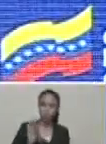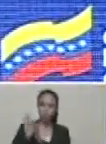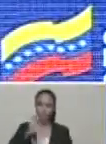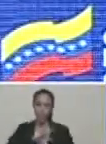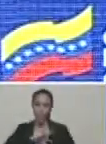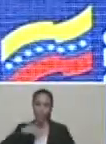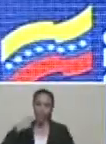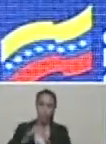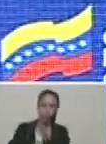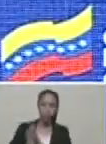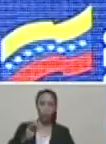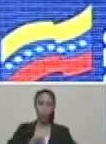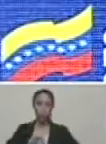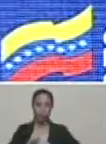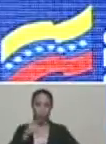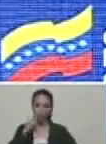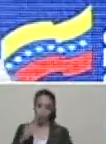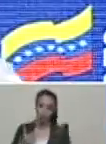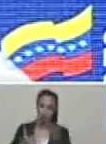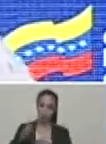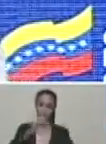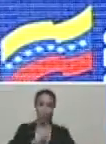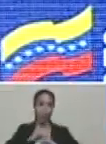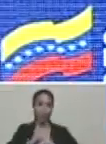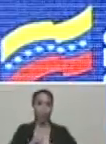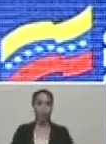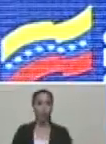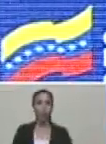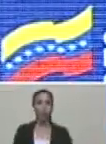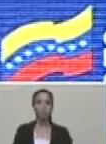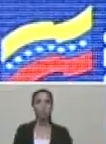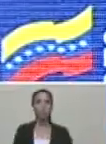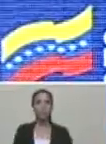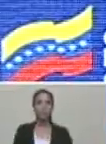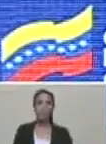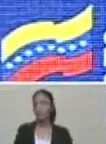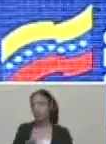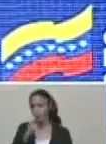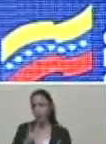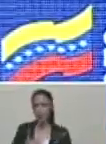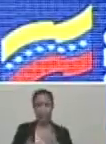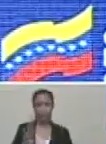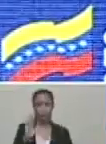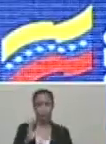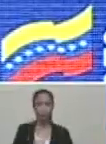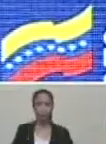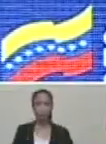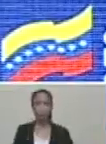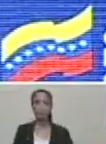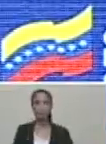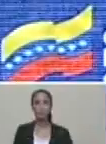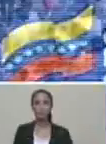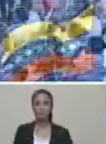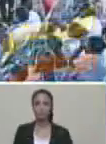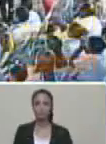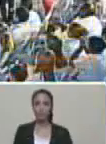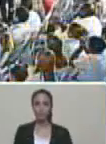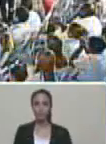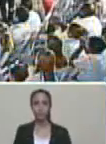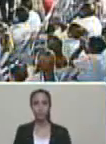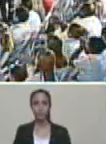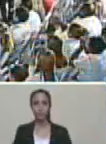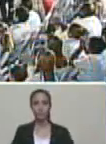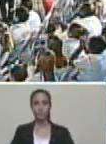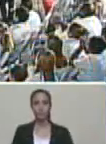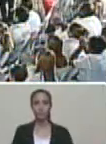mira, para seguir indestructibles, invencibles, avanzando en revolución socialista, bolivariana y